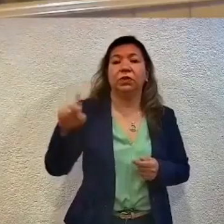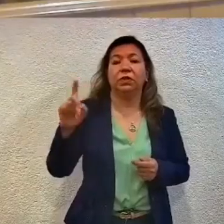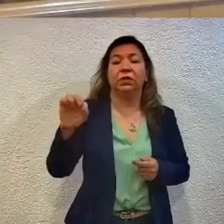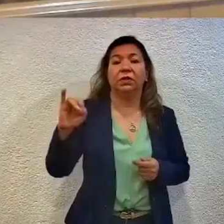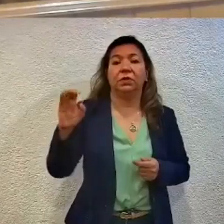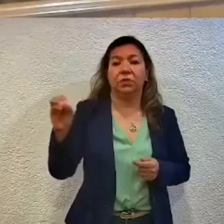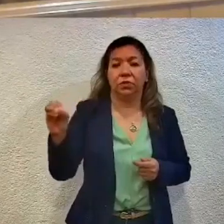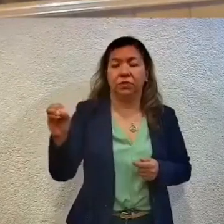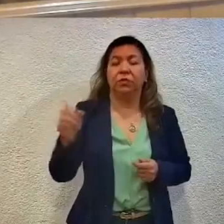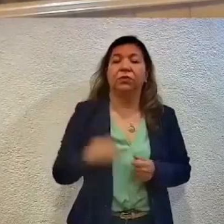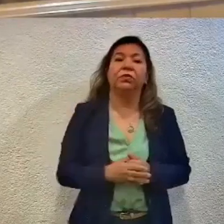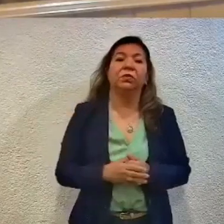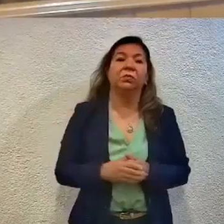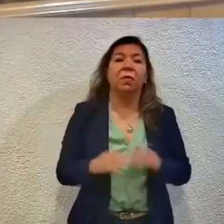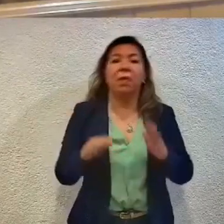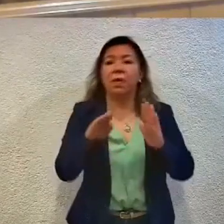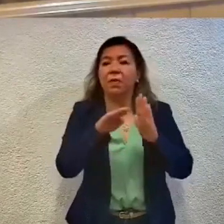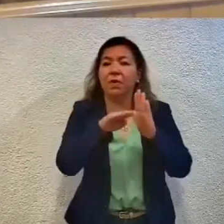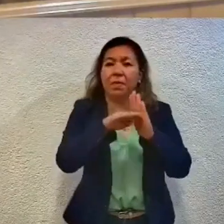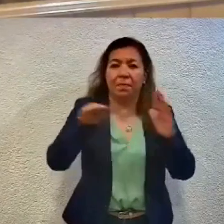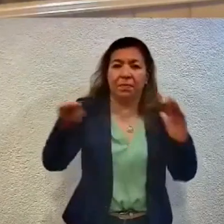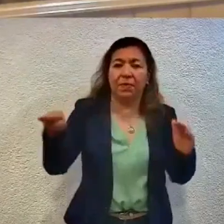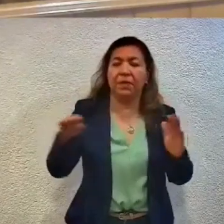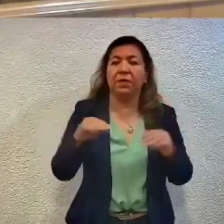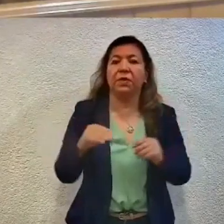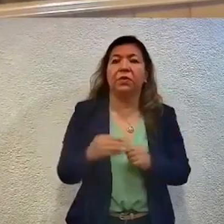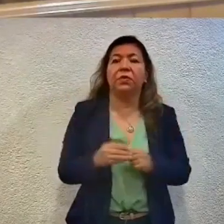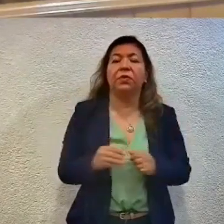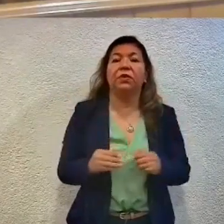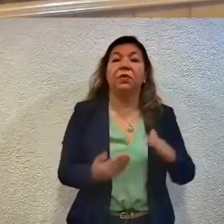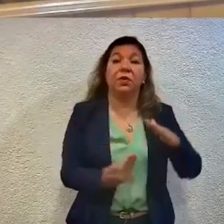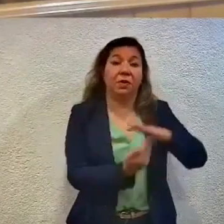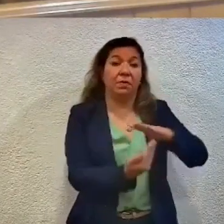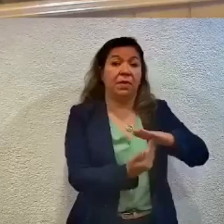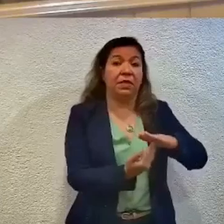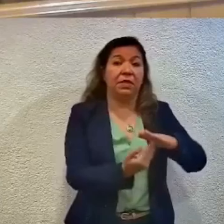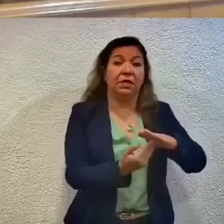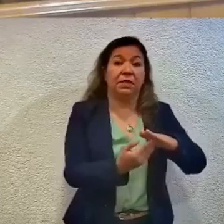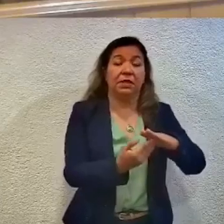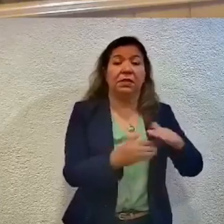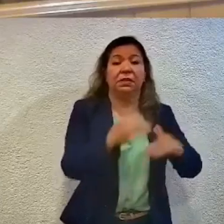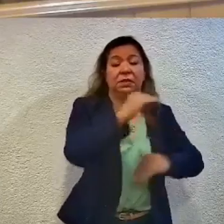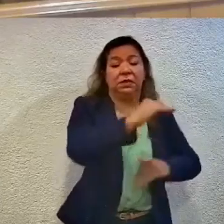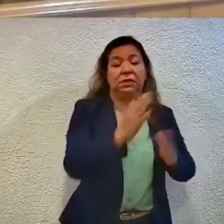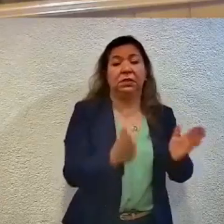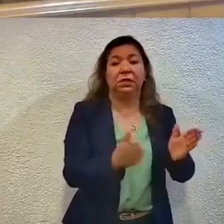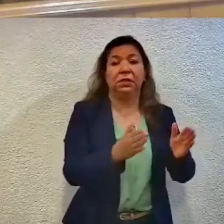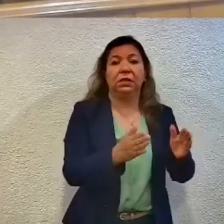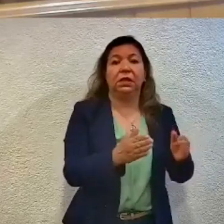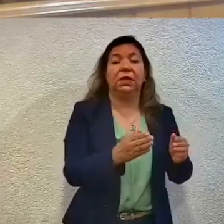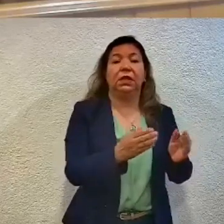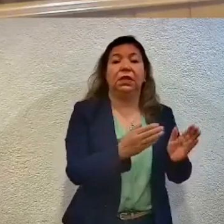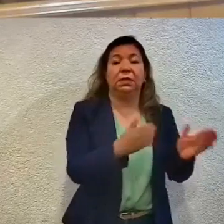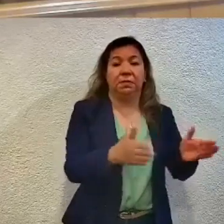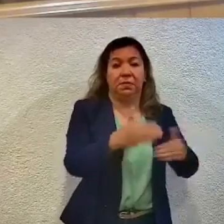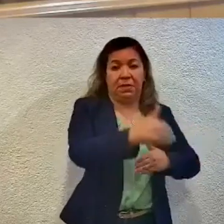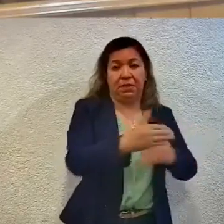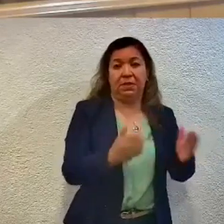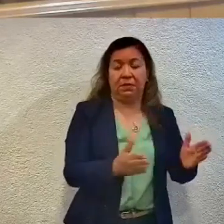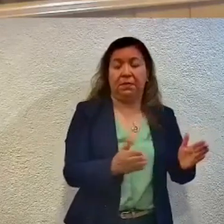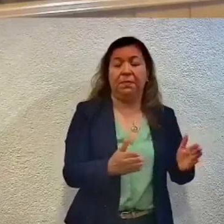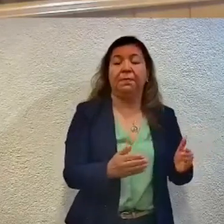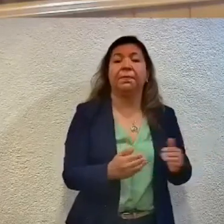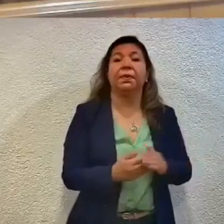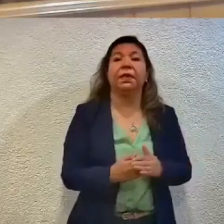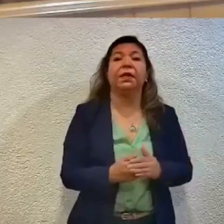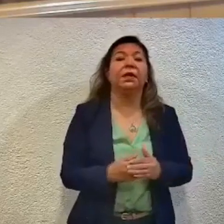de mando medio superior, una como funcionaria de la mesa directiva de casilla y otra como representante de partido político ante